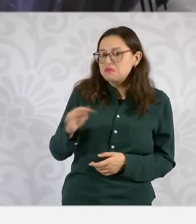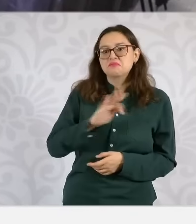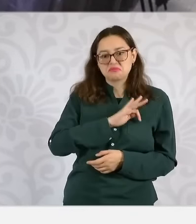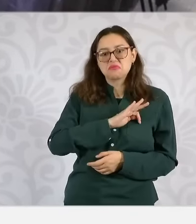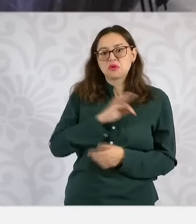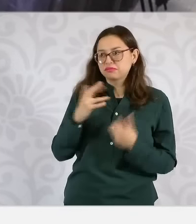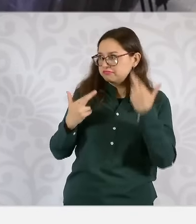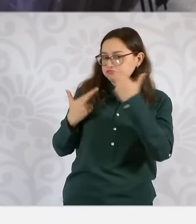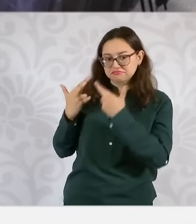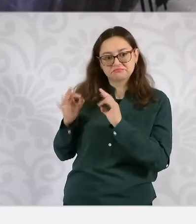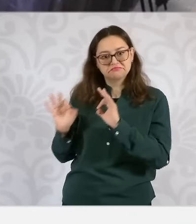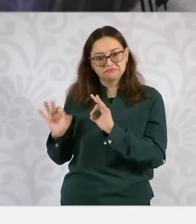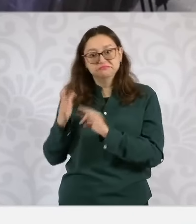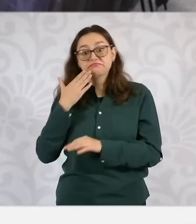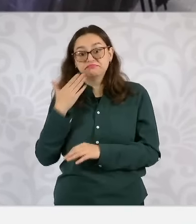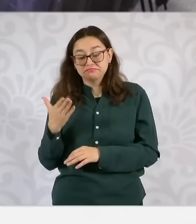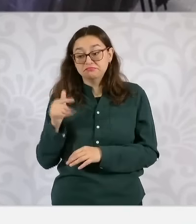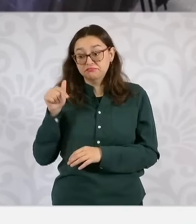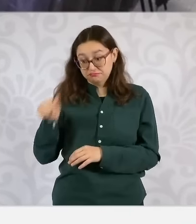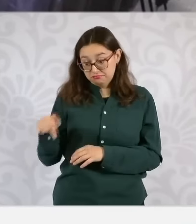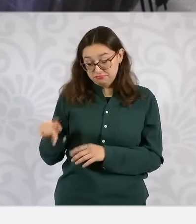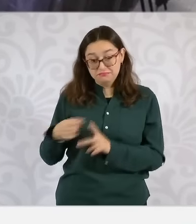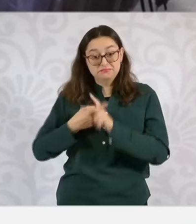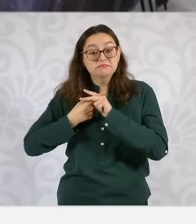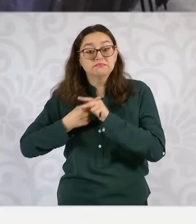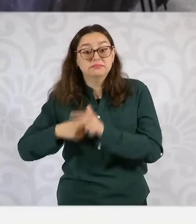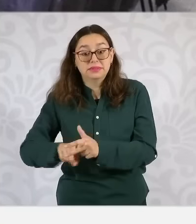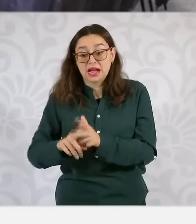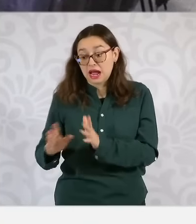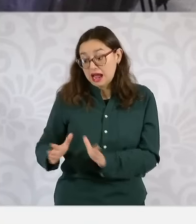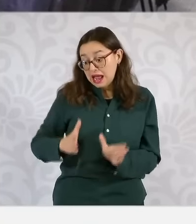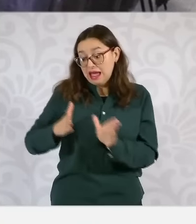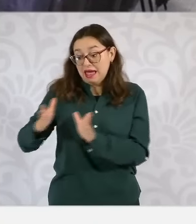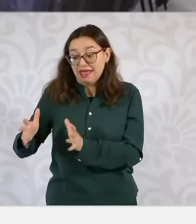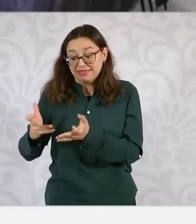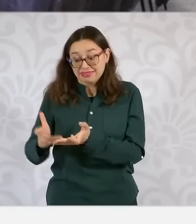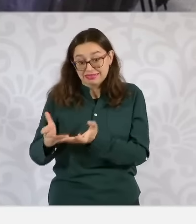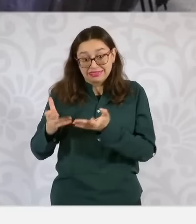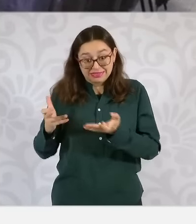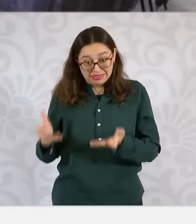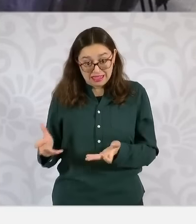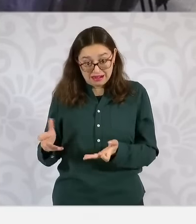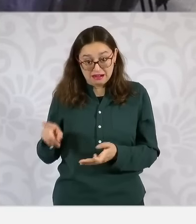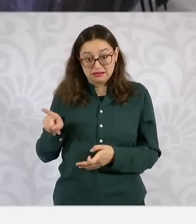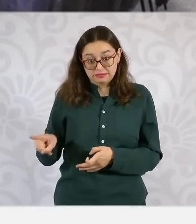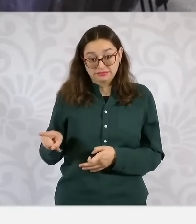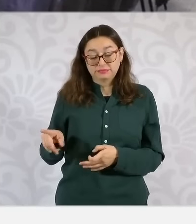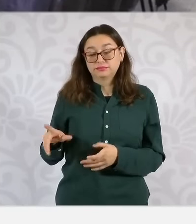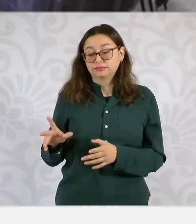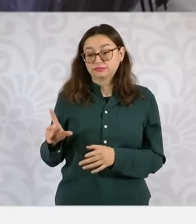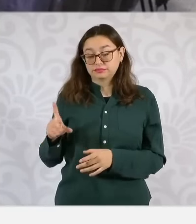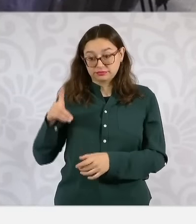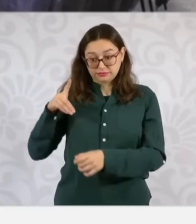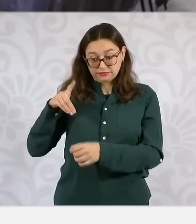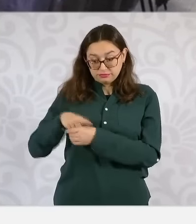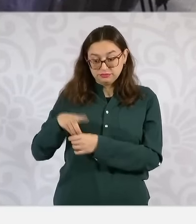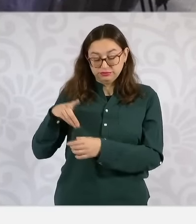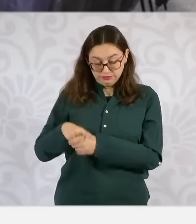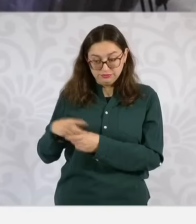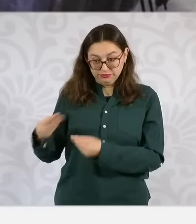tiempo, se estarán construyendo en Comitán, en un terreno que ha donado el gobernador vigente y el